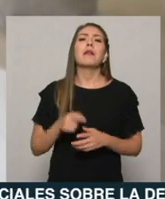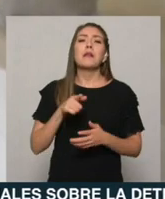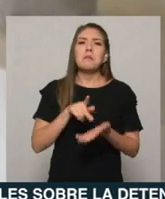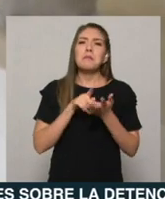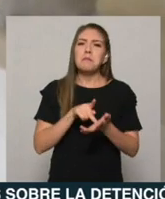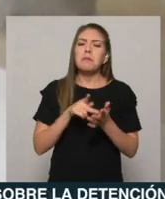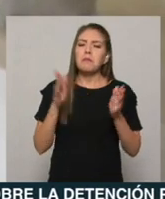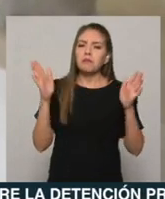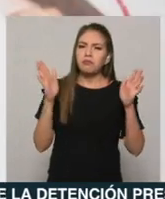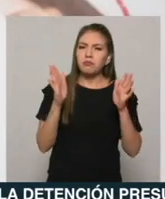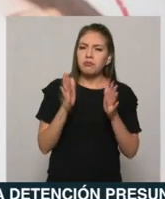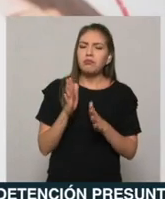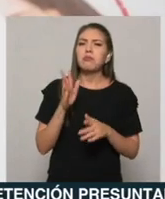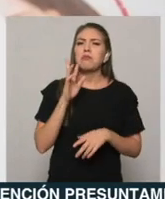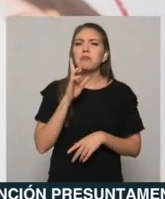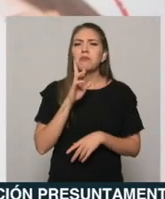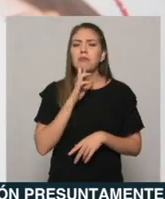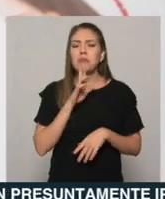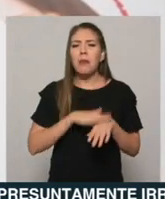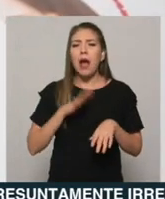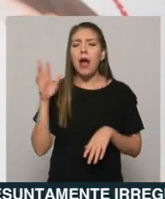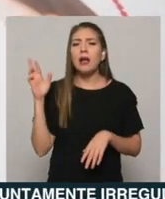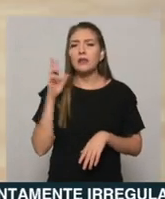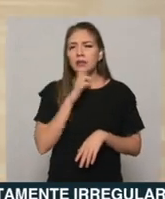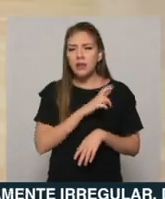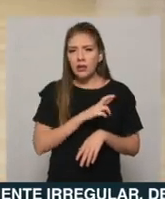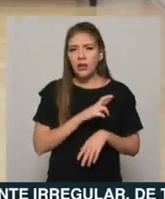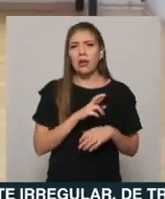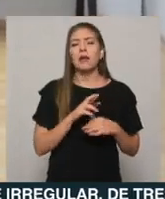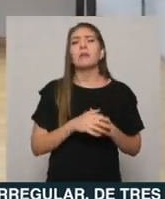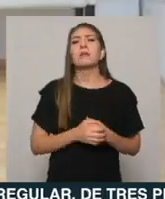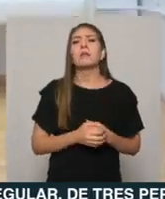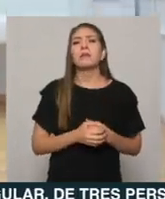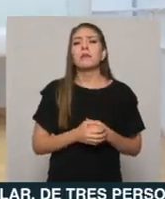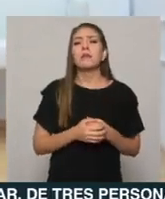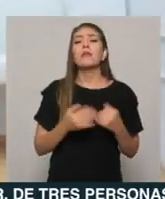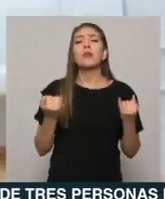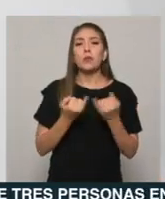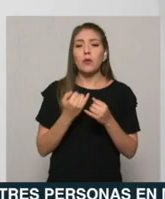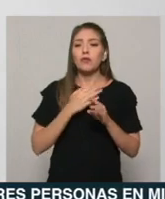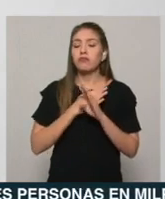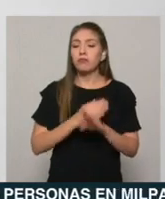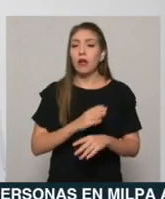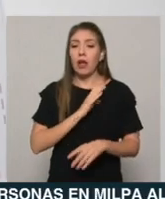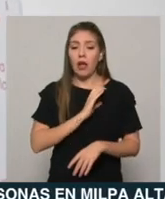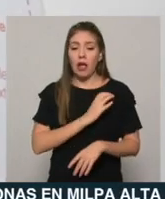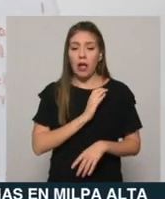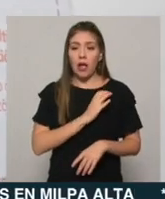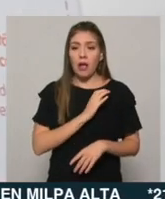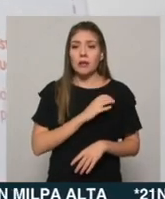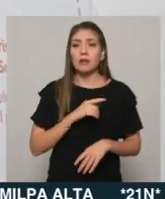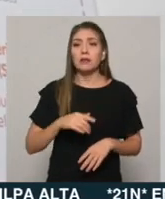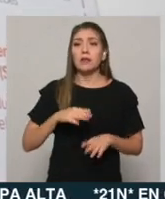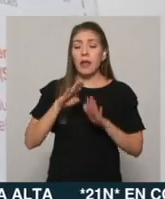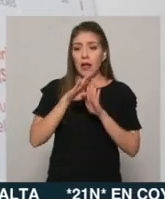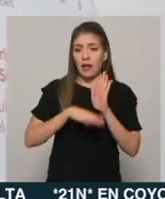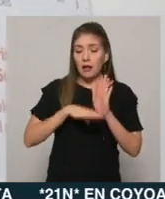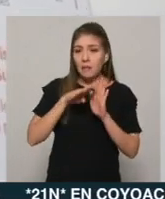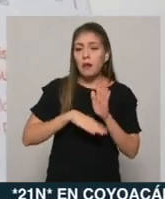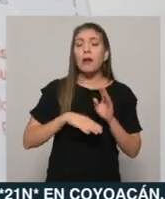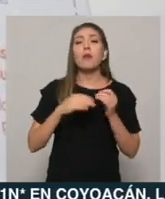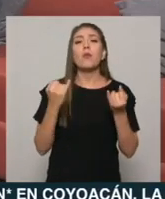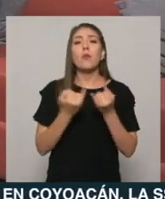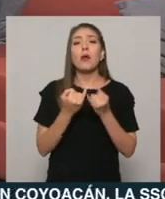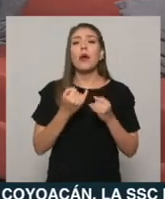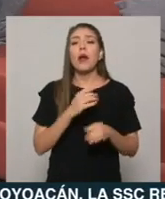inicial que tenía antes del embarazo, previene cáncer de ovario, de mama. Y